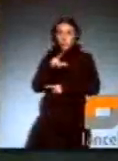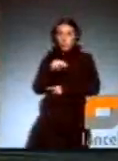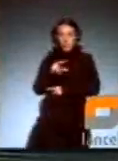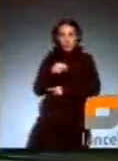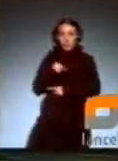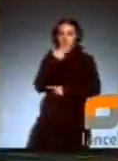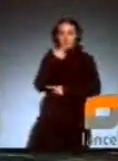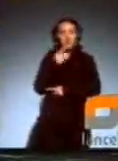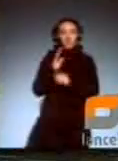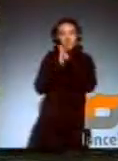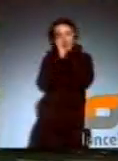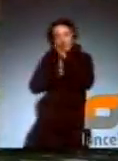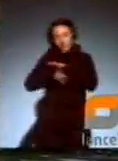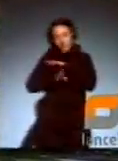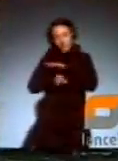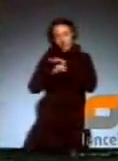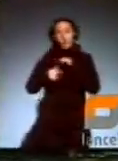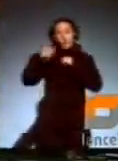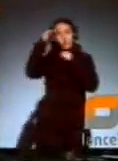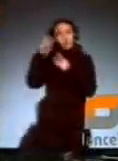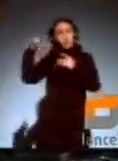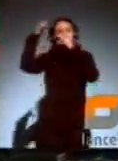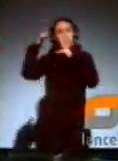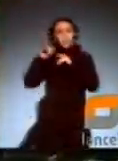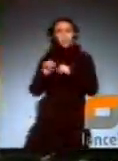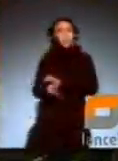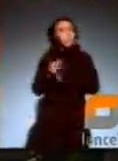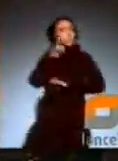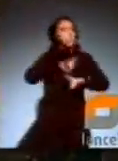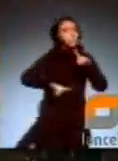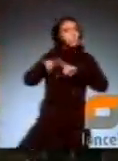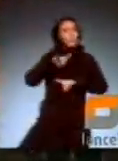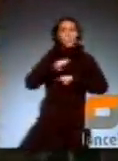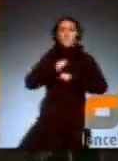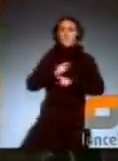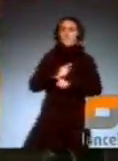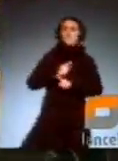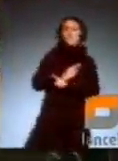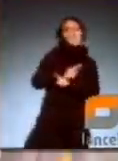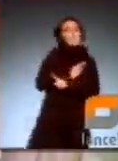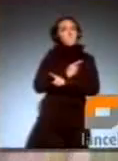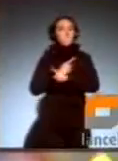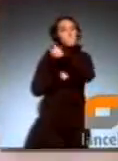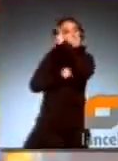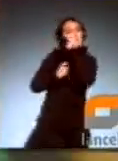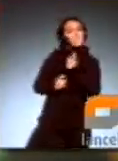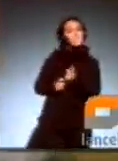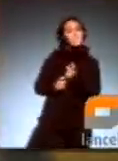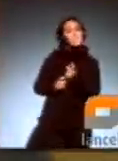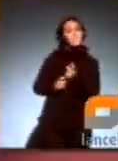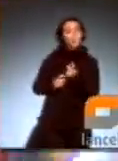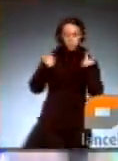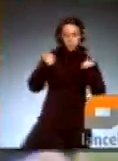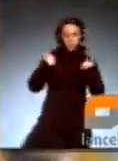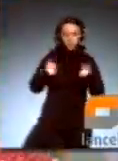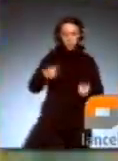seguir durmiendo. Soñando estaba yo un dilema, empieza a ponerme nervioso. Me preguntaba yo, ¿quién al hombre creó?